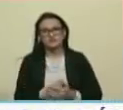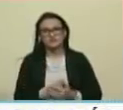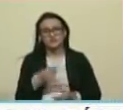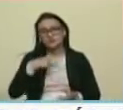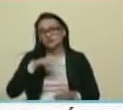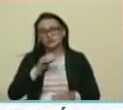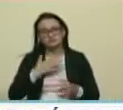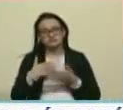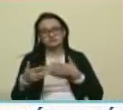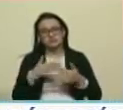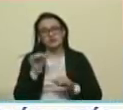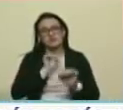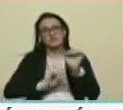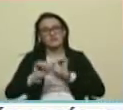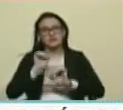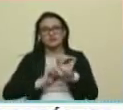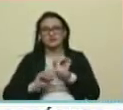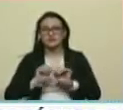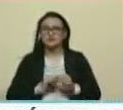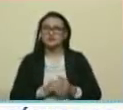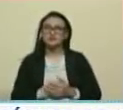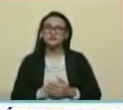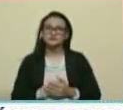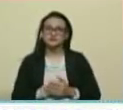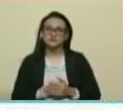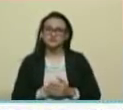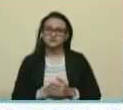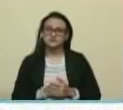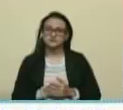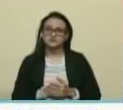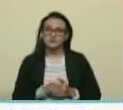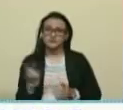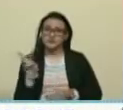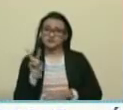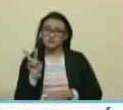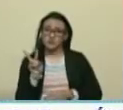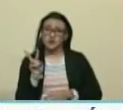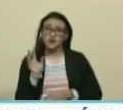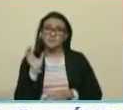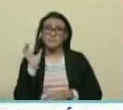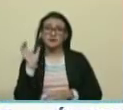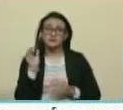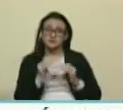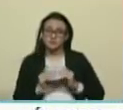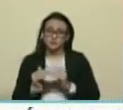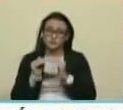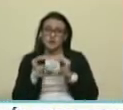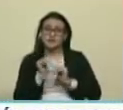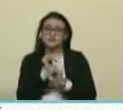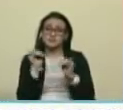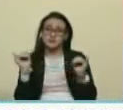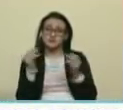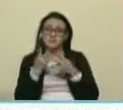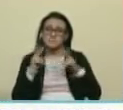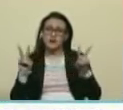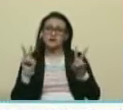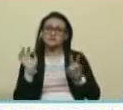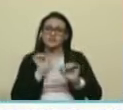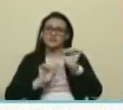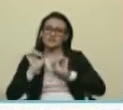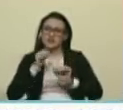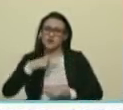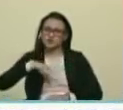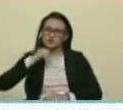in extremis, como se dice, la integridad de nuestro territorio, de nuestra soberanía, de nuestra paz.